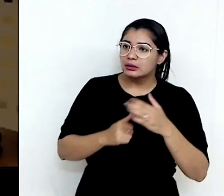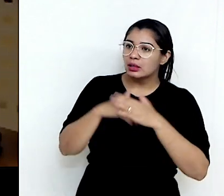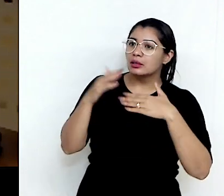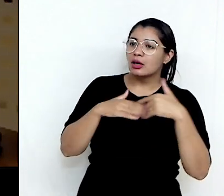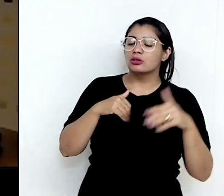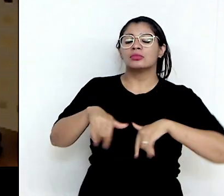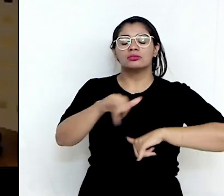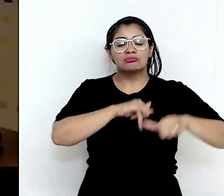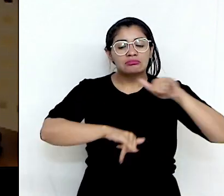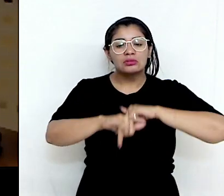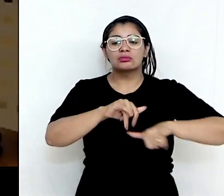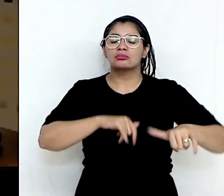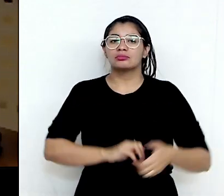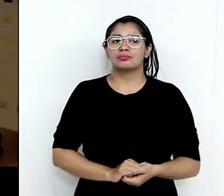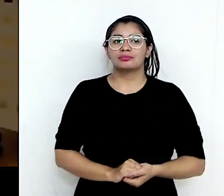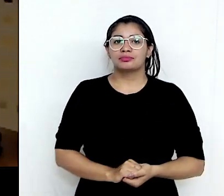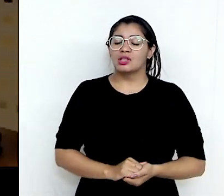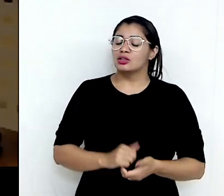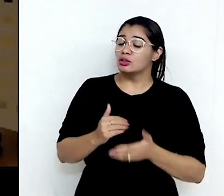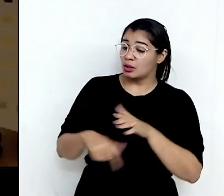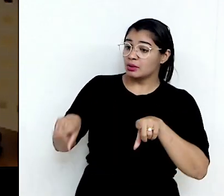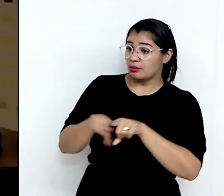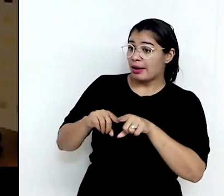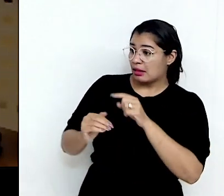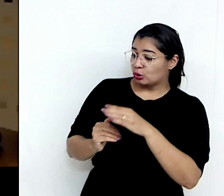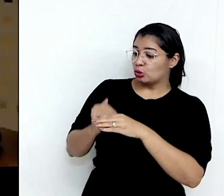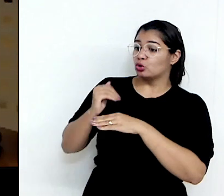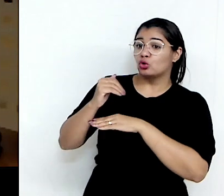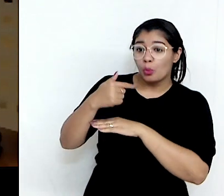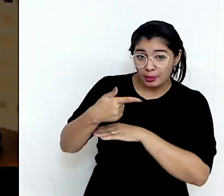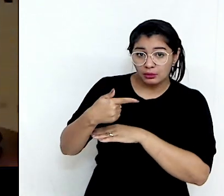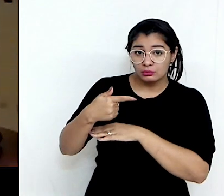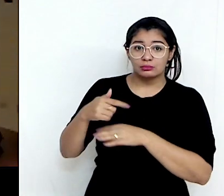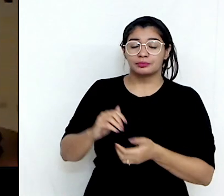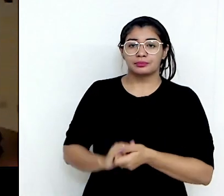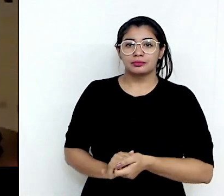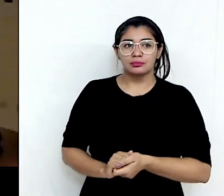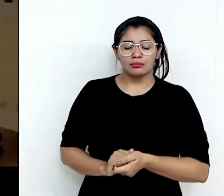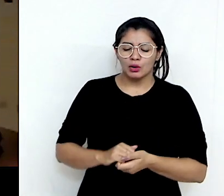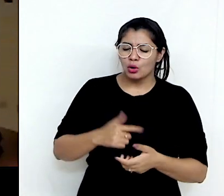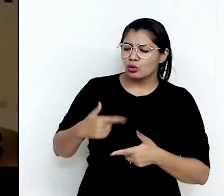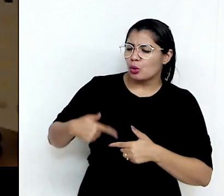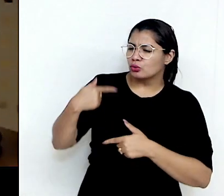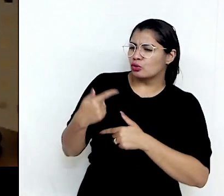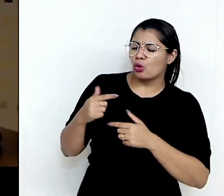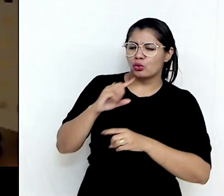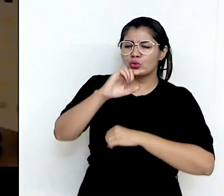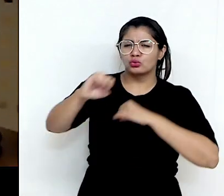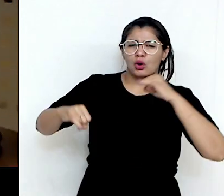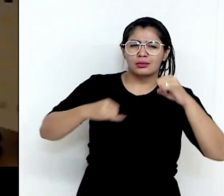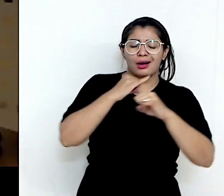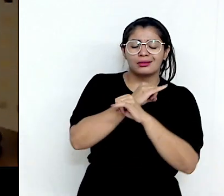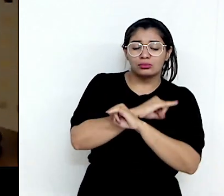operar. Estamos duplicando además los kilómetros de fibra óptica troncal nacional. La conectividad regional además